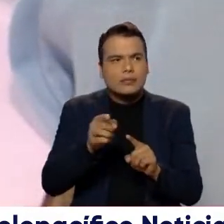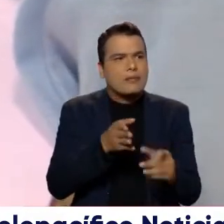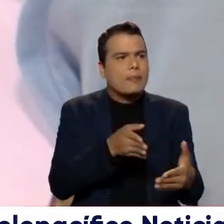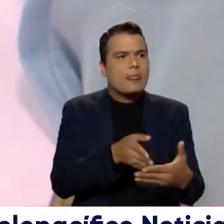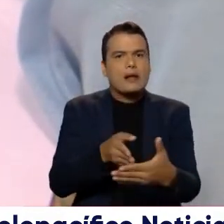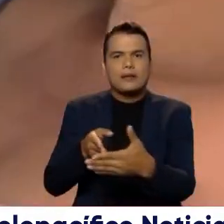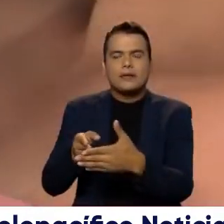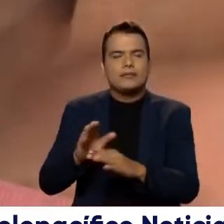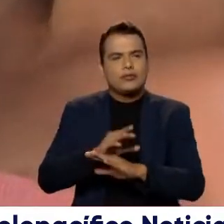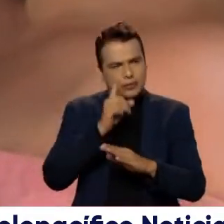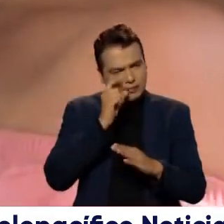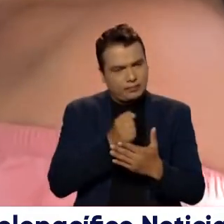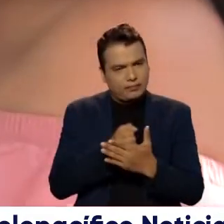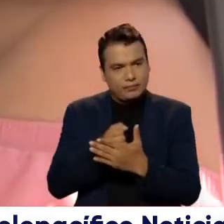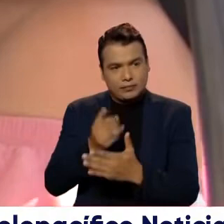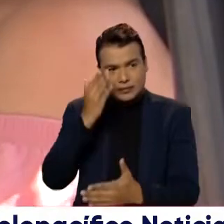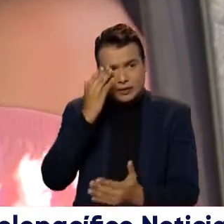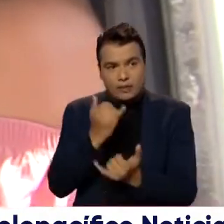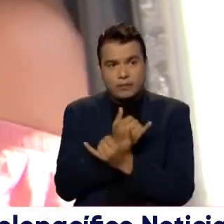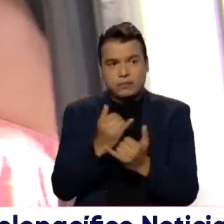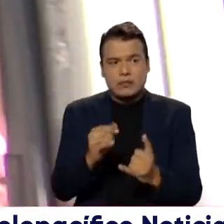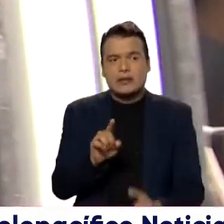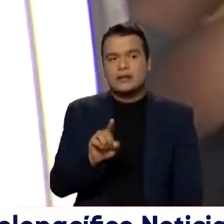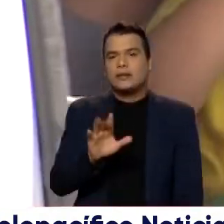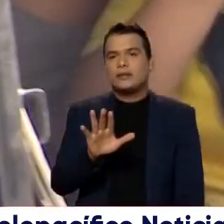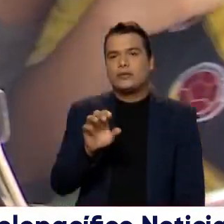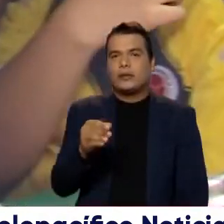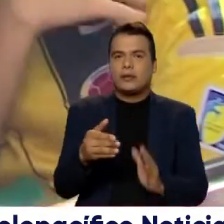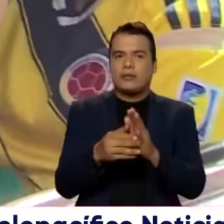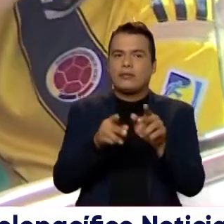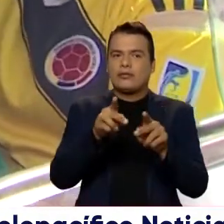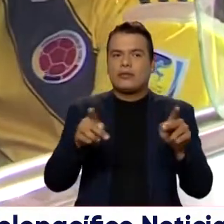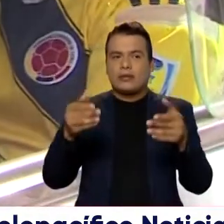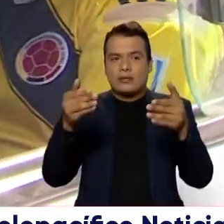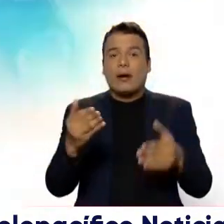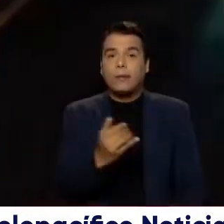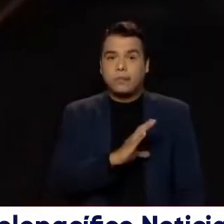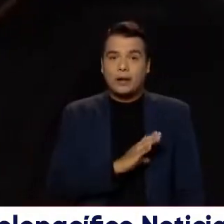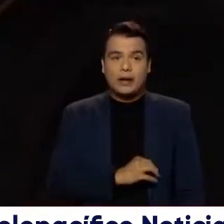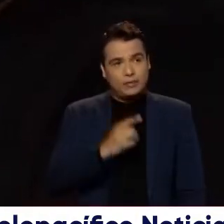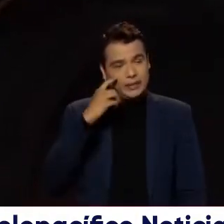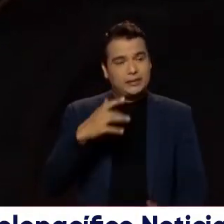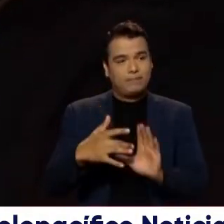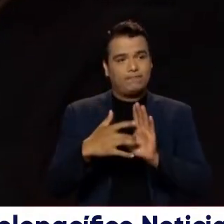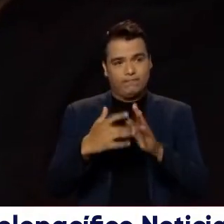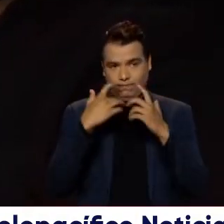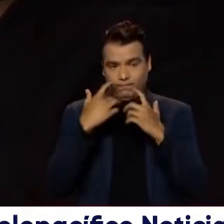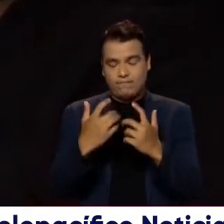visibilizar a las más de 150.000 personas en condición de discapacidad que tiene Cali.